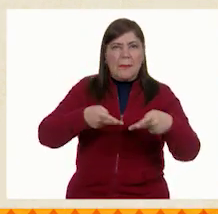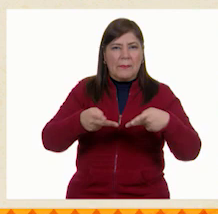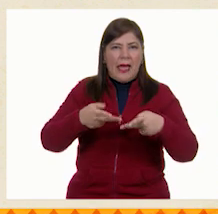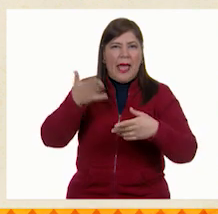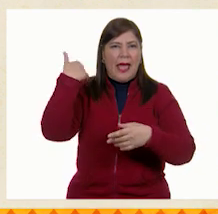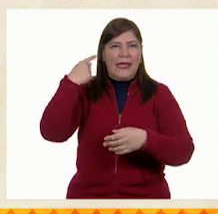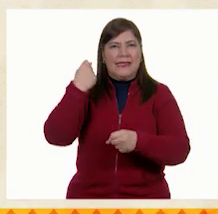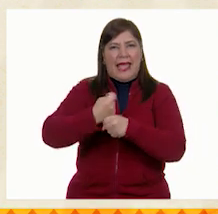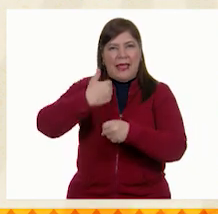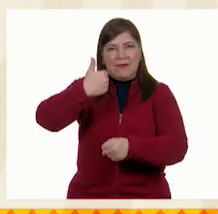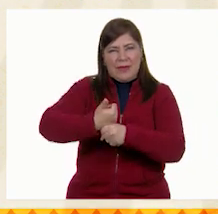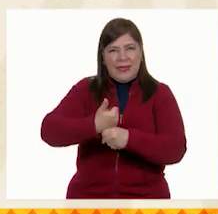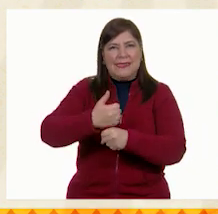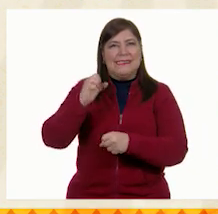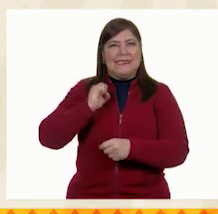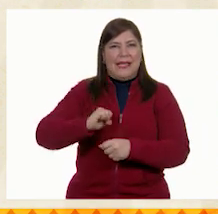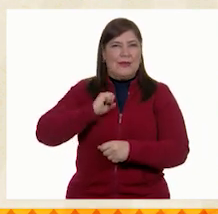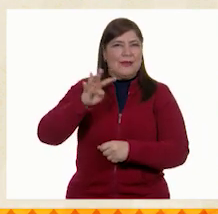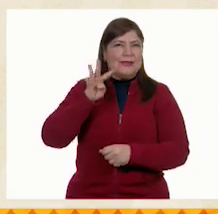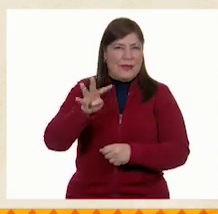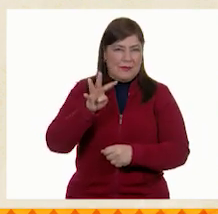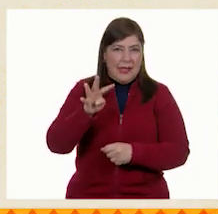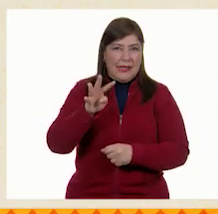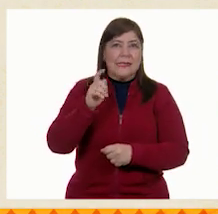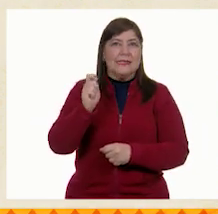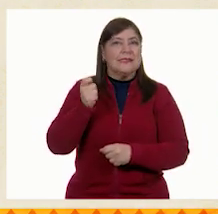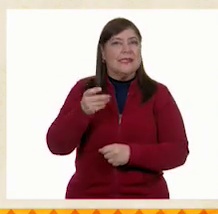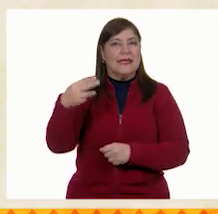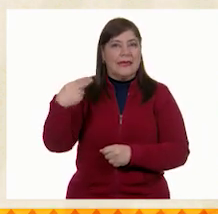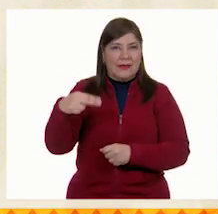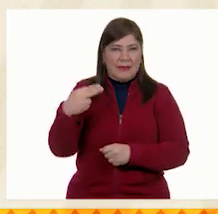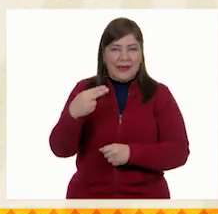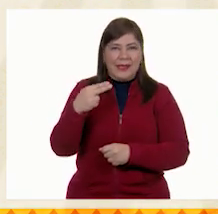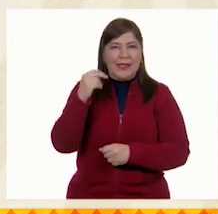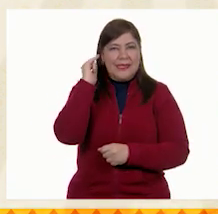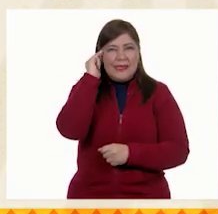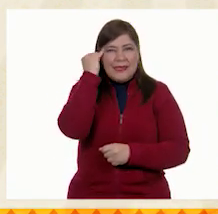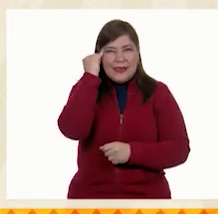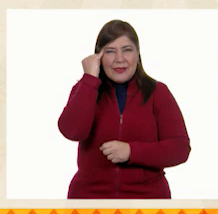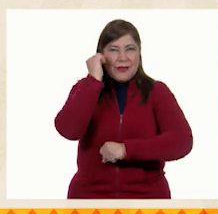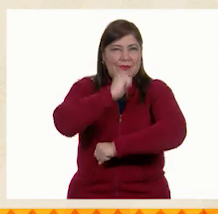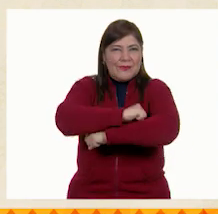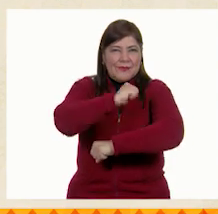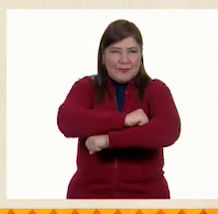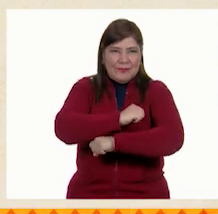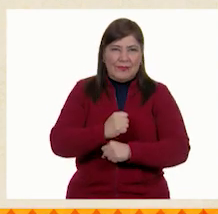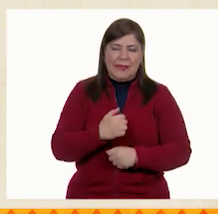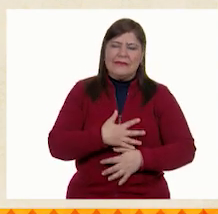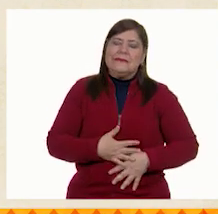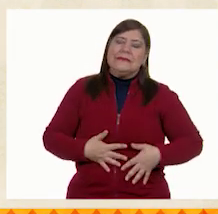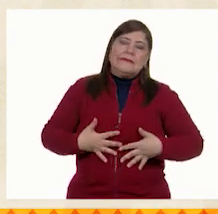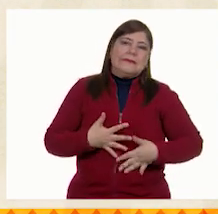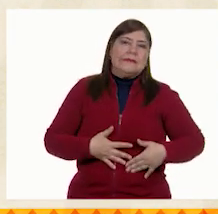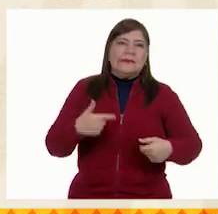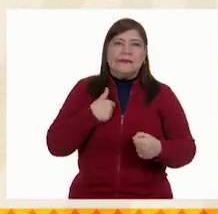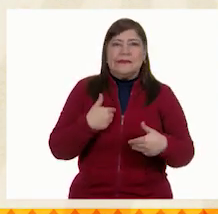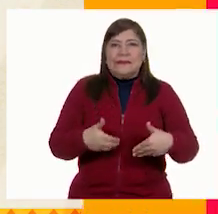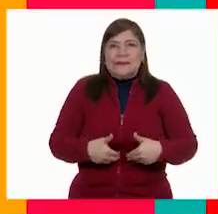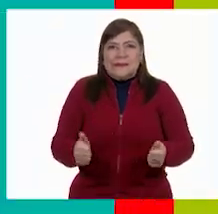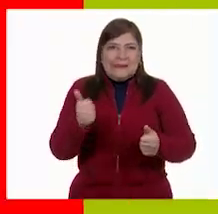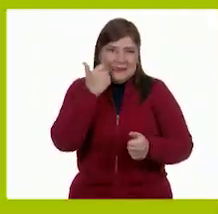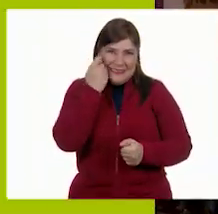tatarabuelos a finales del siglo XIX? Se llama inditos al balcón. Se me está haciendo agua la